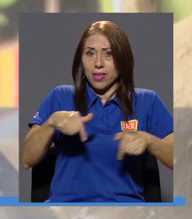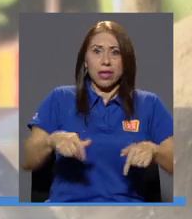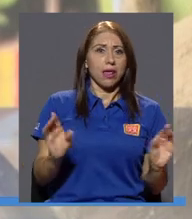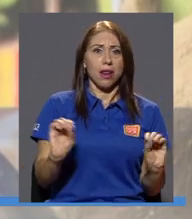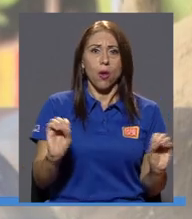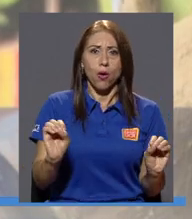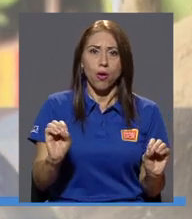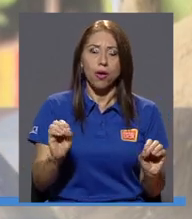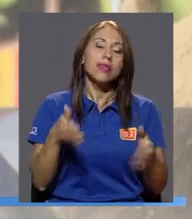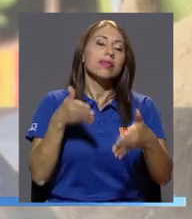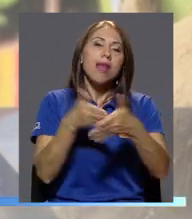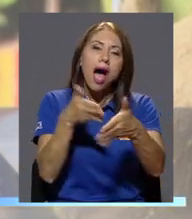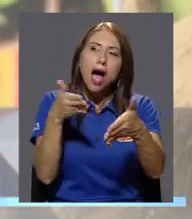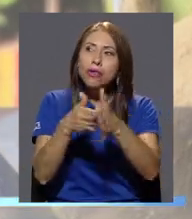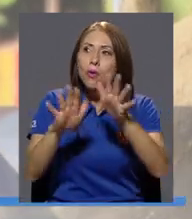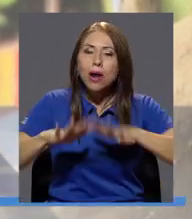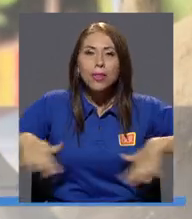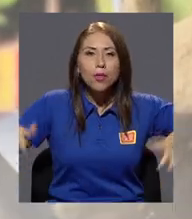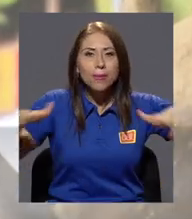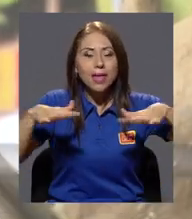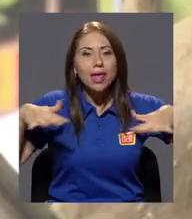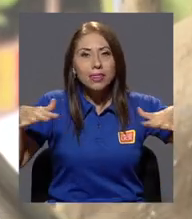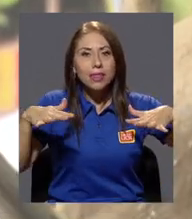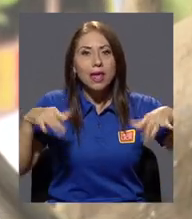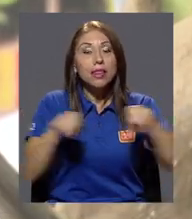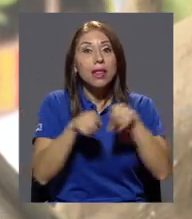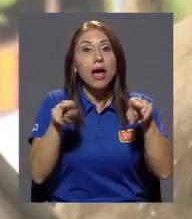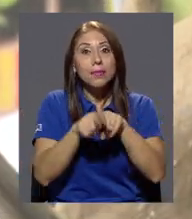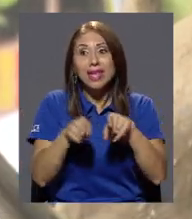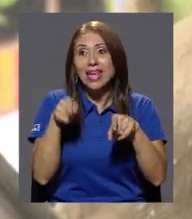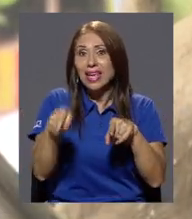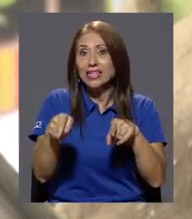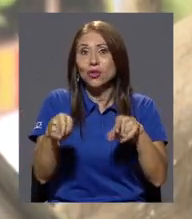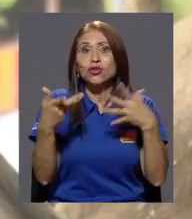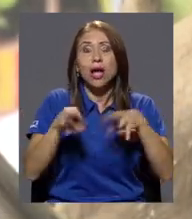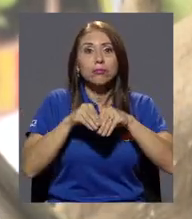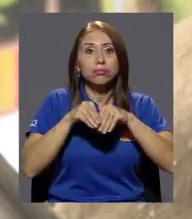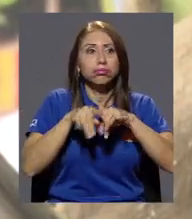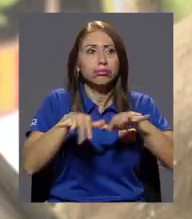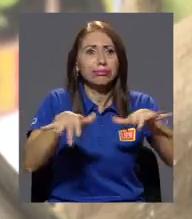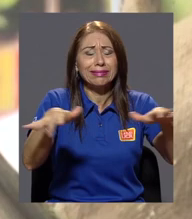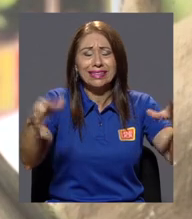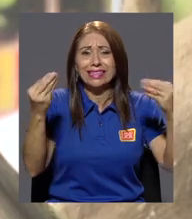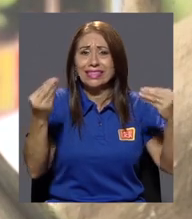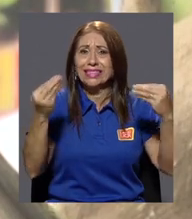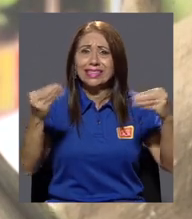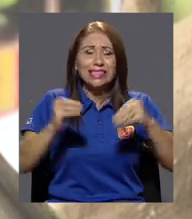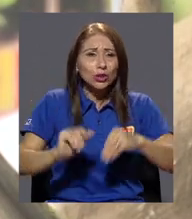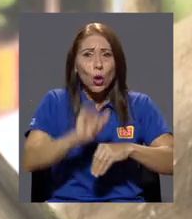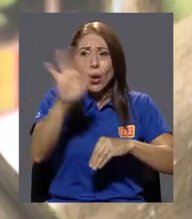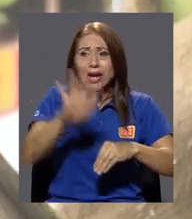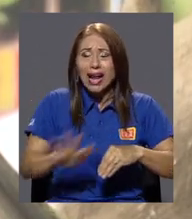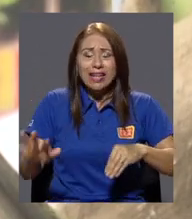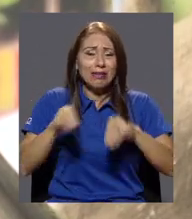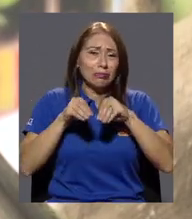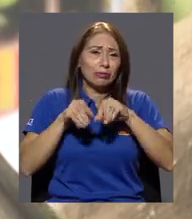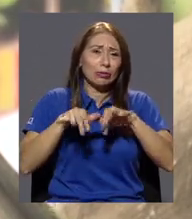medio ambiente que se genera. Y después, cómo se ha diseminado esto que es una plaga para todo el Caribe